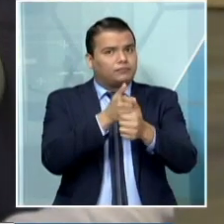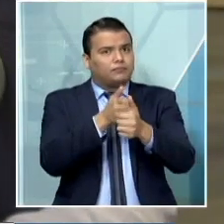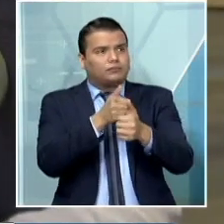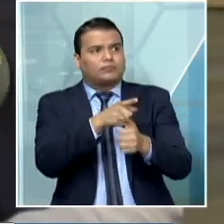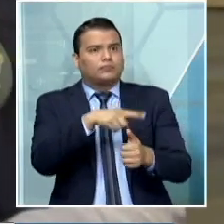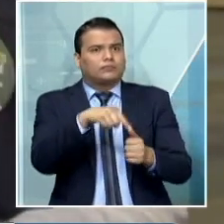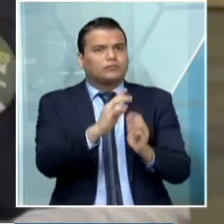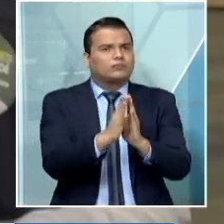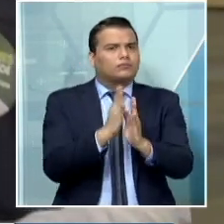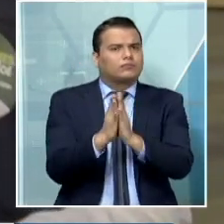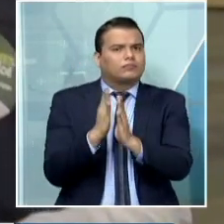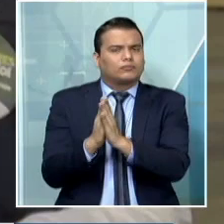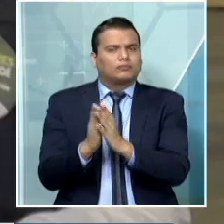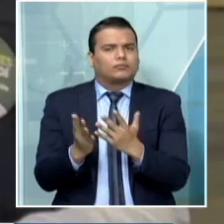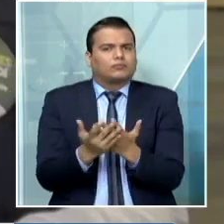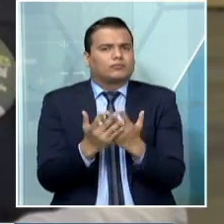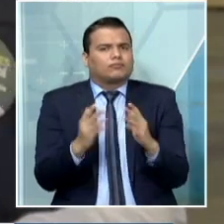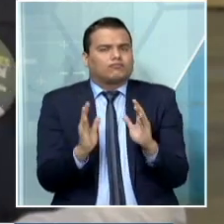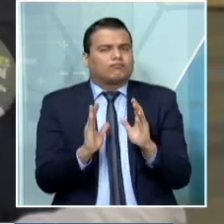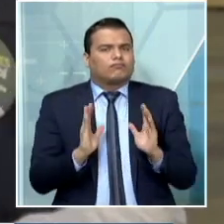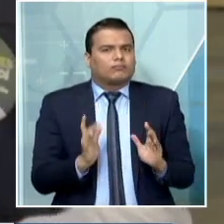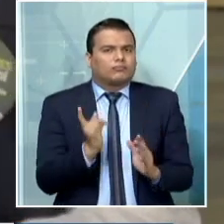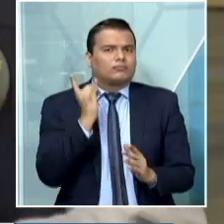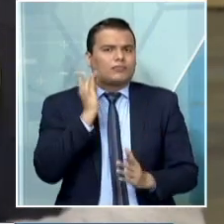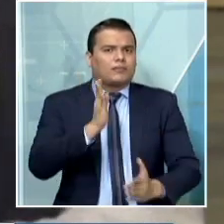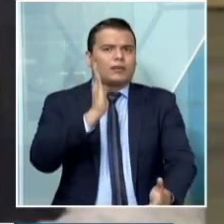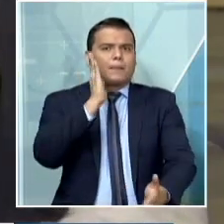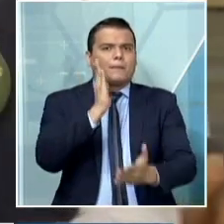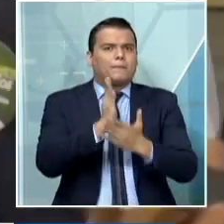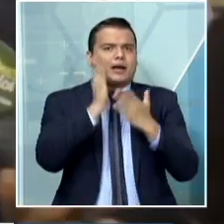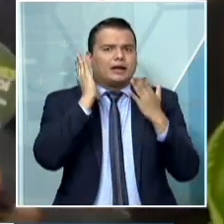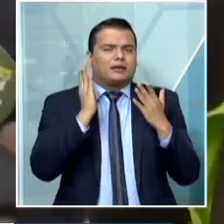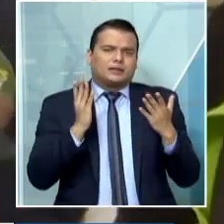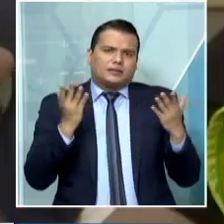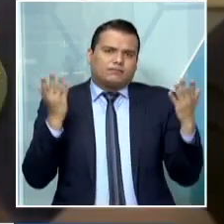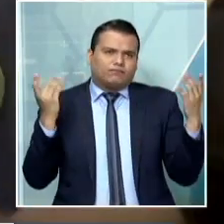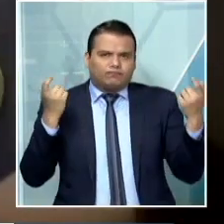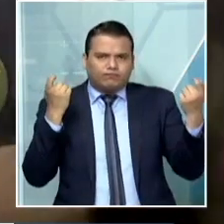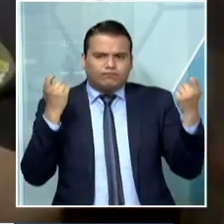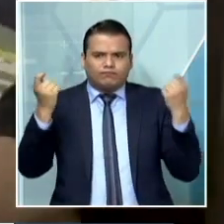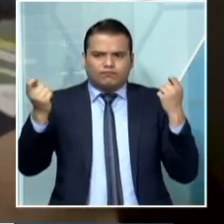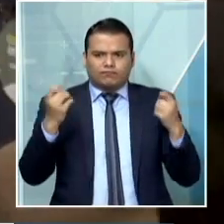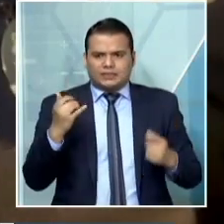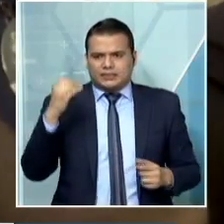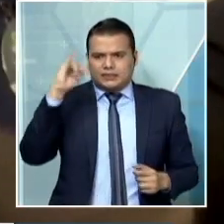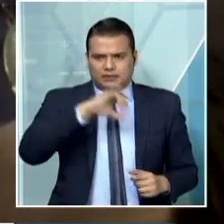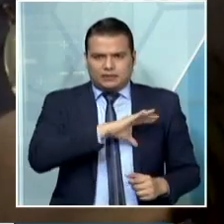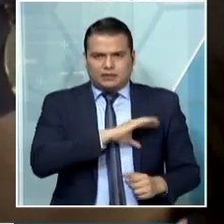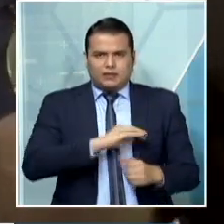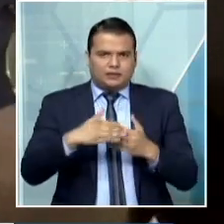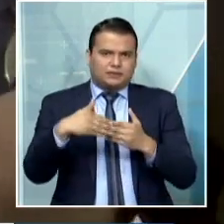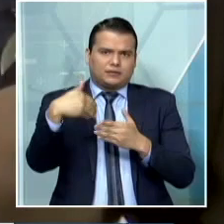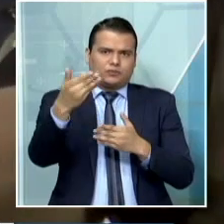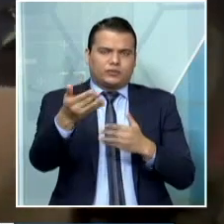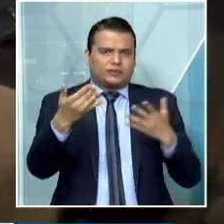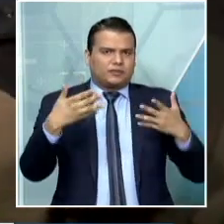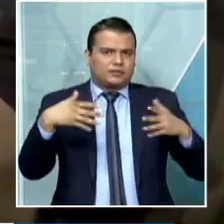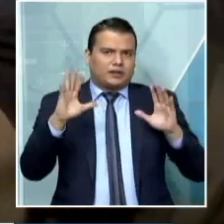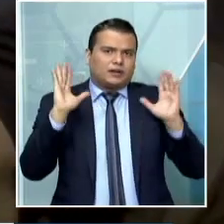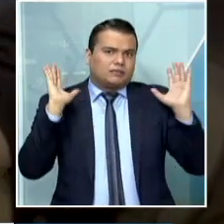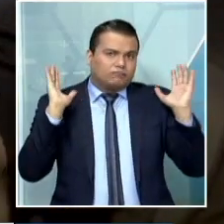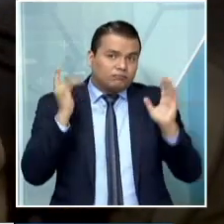de información para que este tipo de actividades puedan ser controladas en la ciudad en los próximos días de